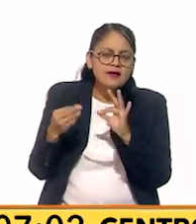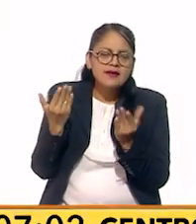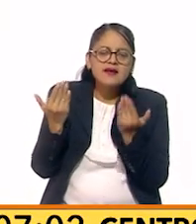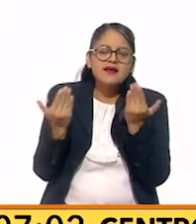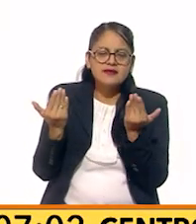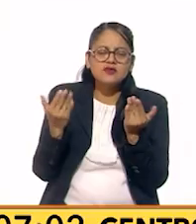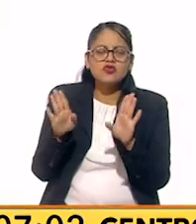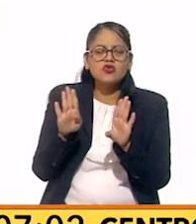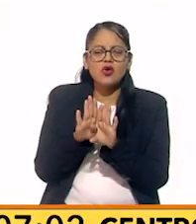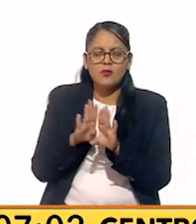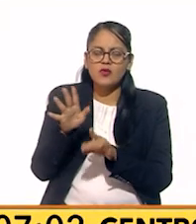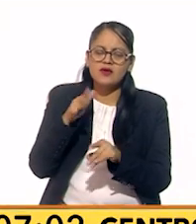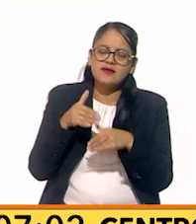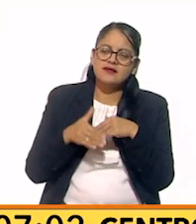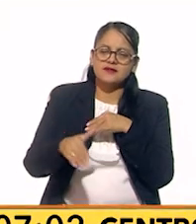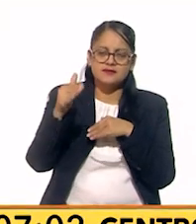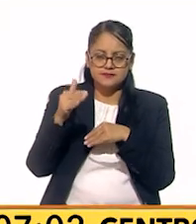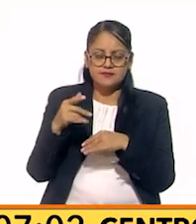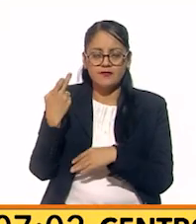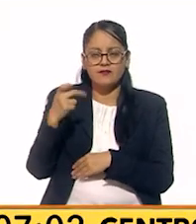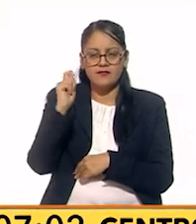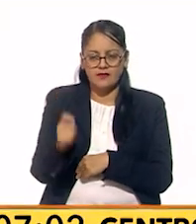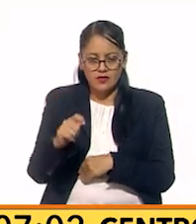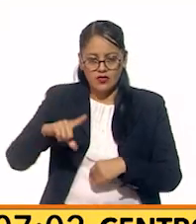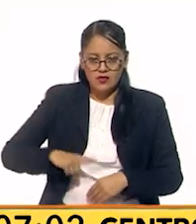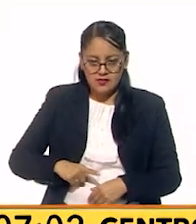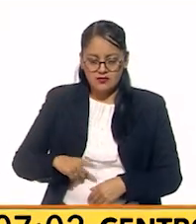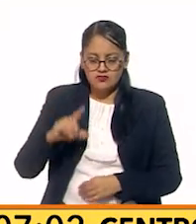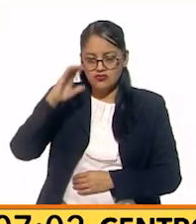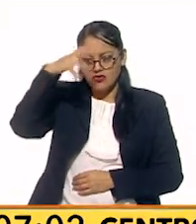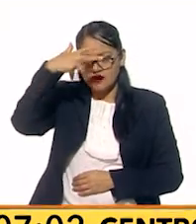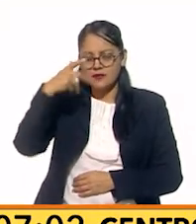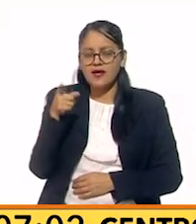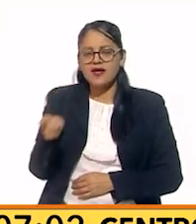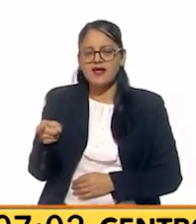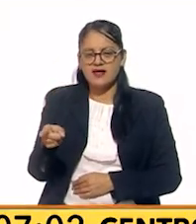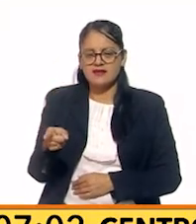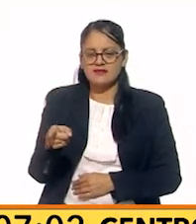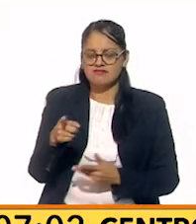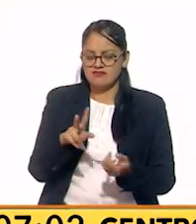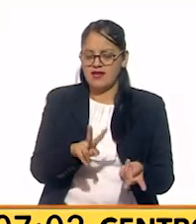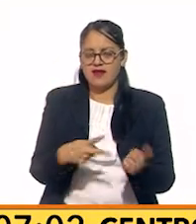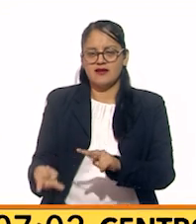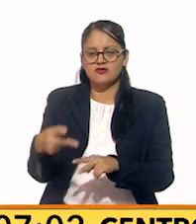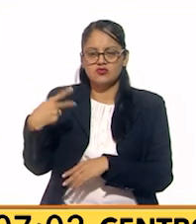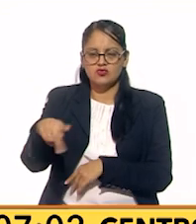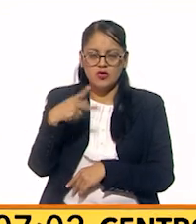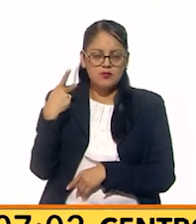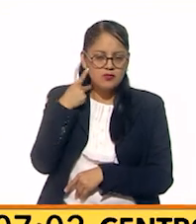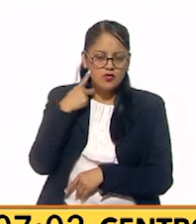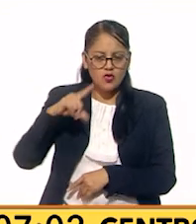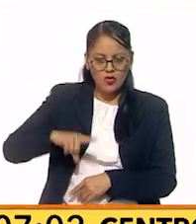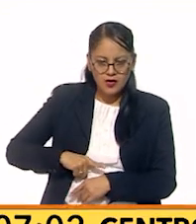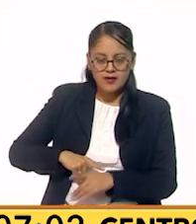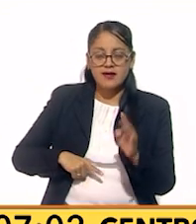cómo se vivió esta jornada y lo que representa para el gobierno de Donald Trump, si es un revés precisamente a sus políticas, a